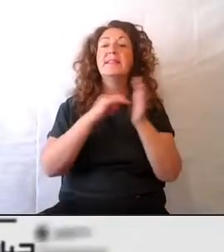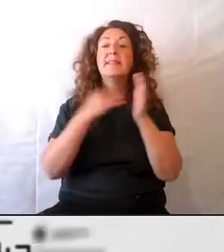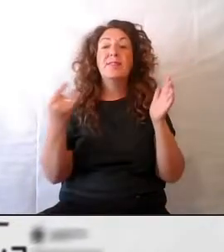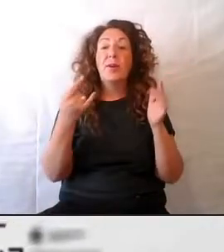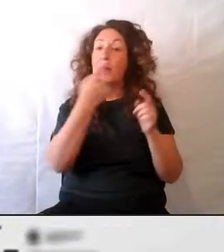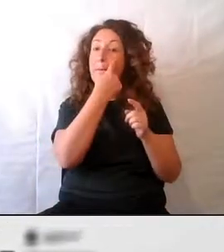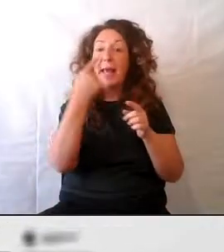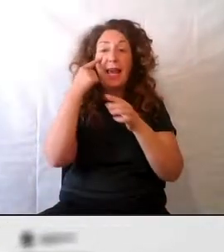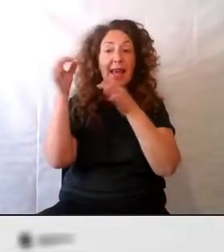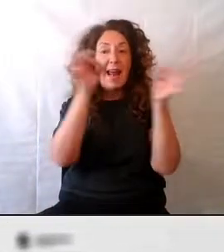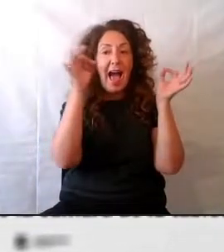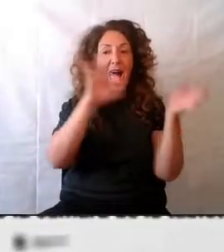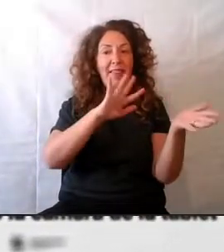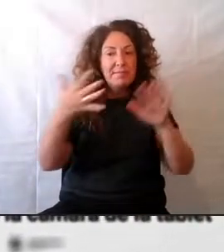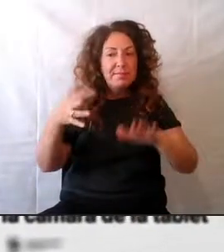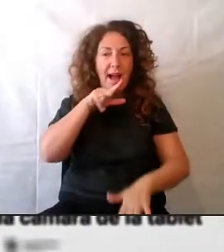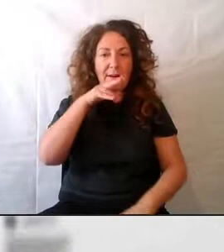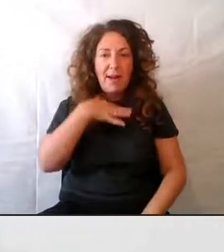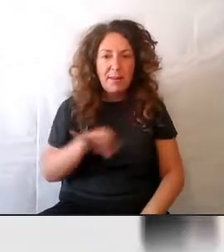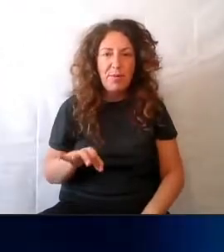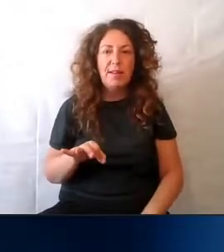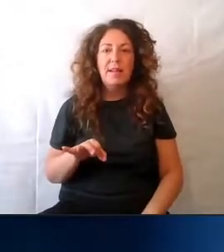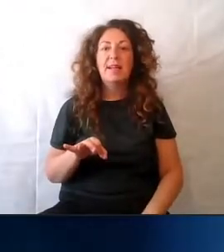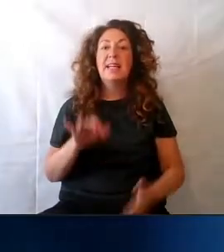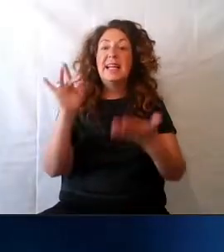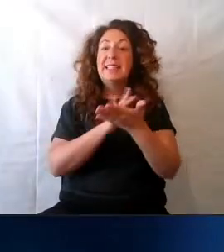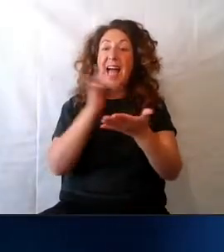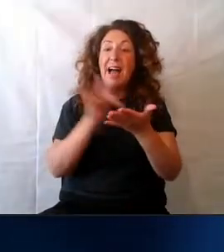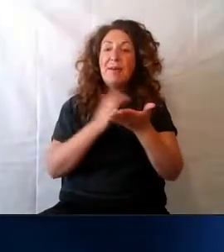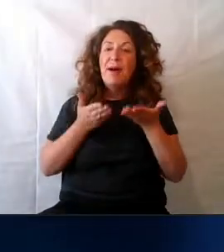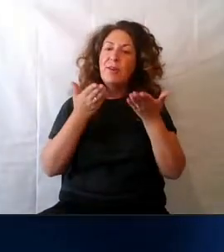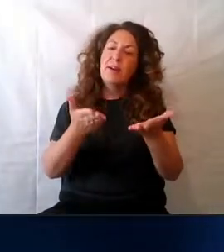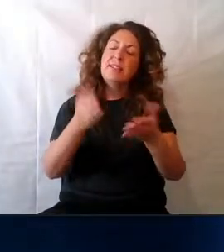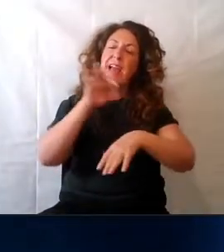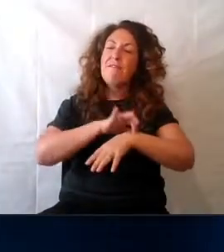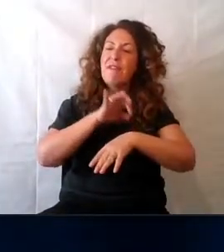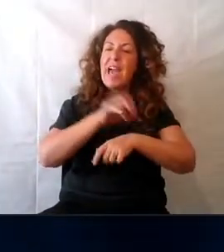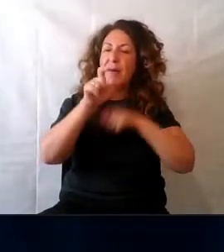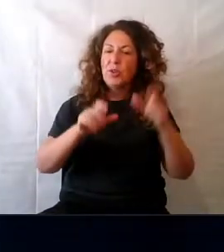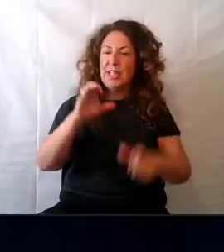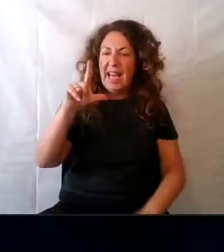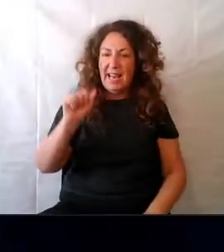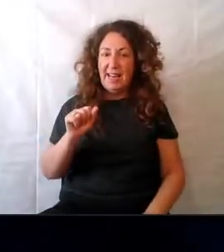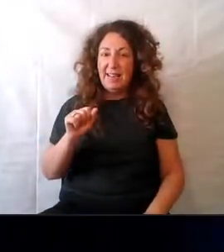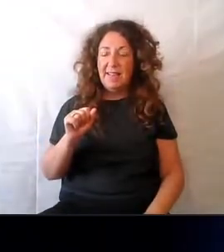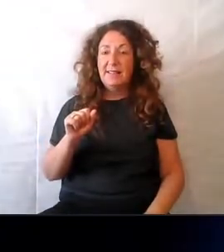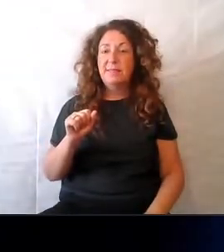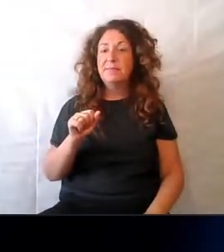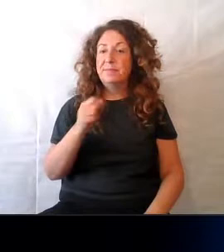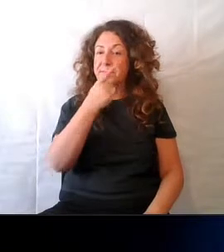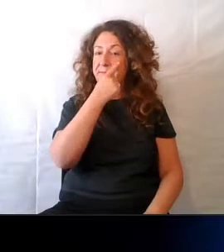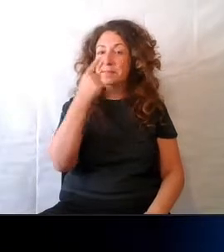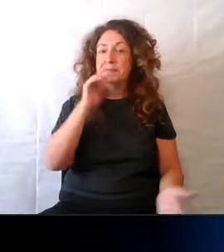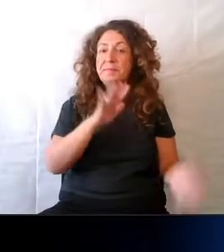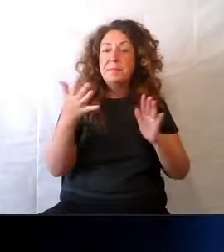tenemos bien estas tablets de samsung arango los enfermos de na con todo el poder de las palabras finalmente se